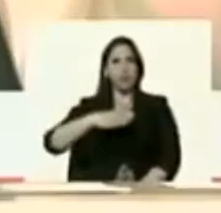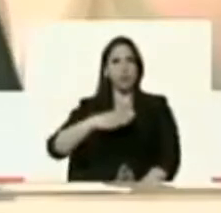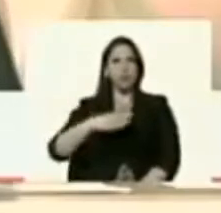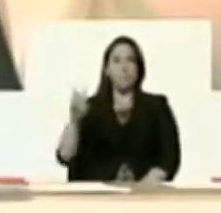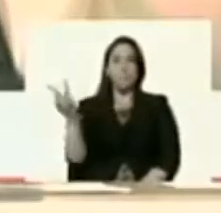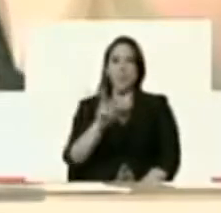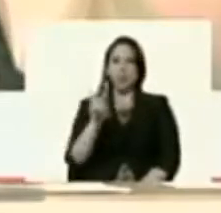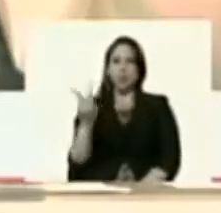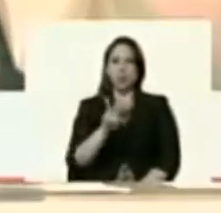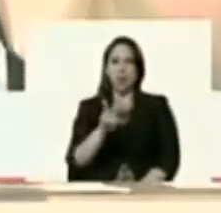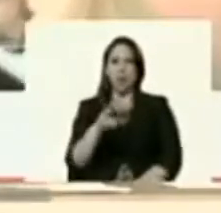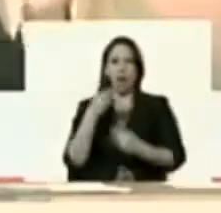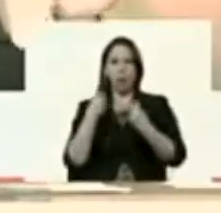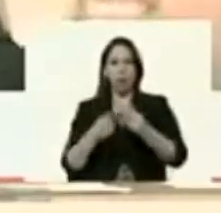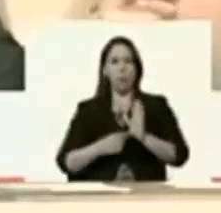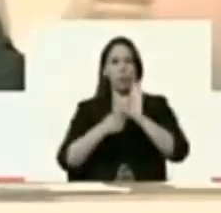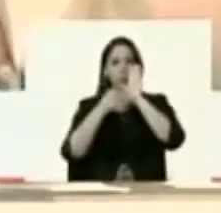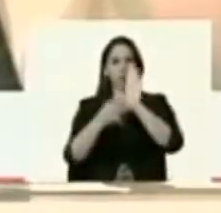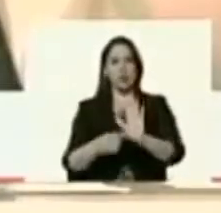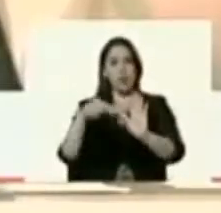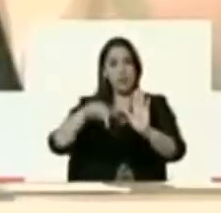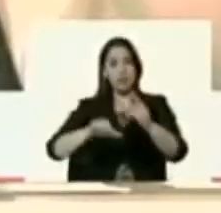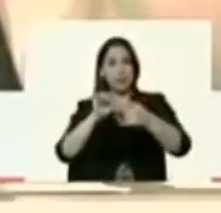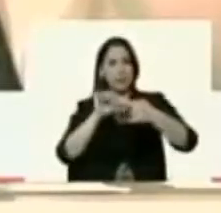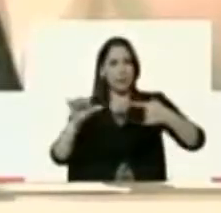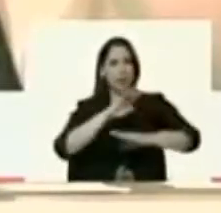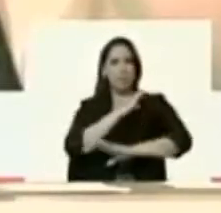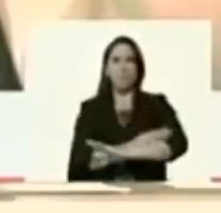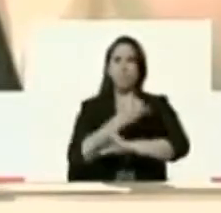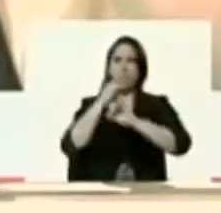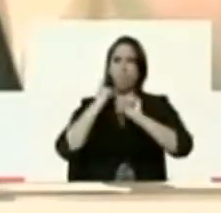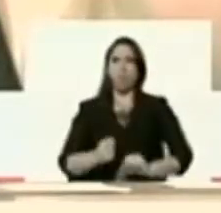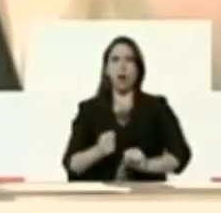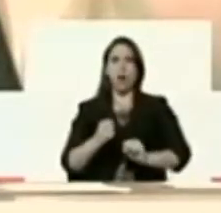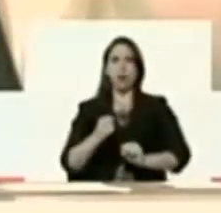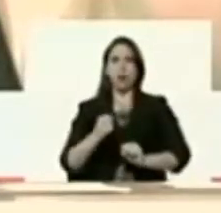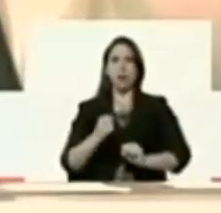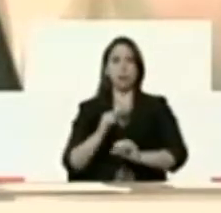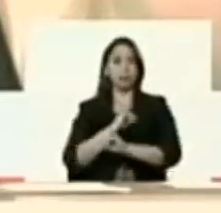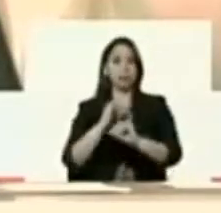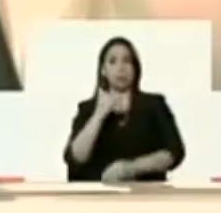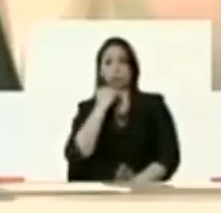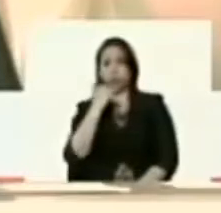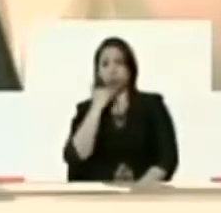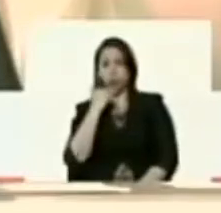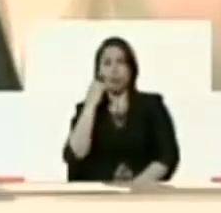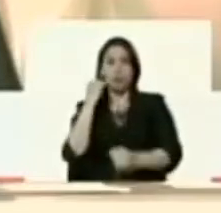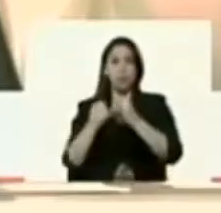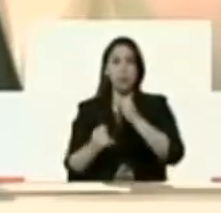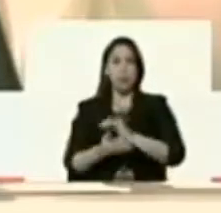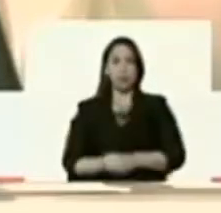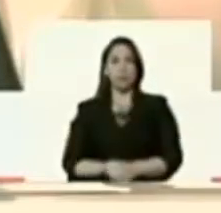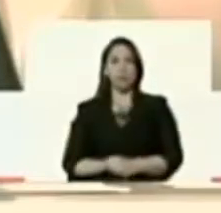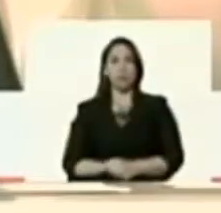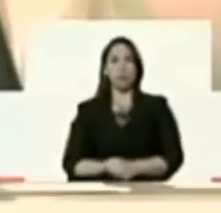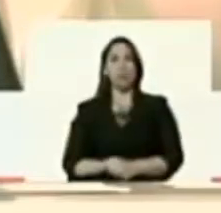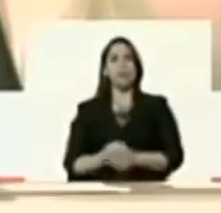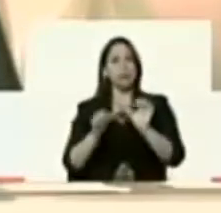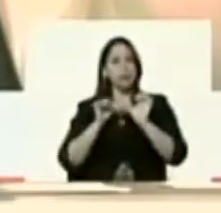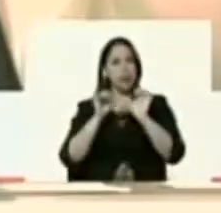Venezuela, como lo ha demostrado esta semana intensa que acaba de concluir, seguirá brillando ante el